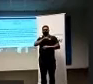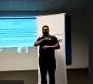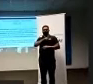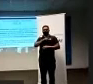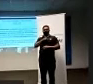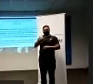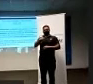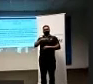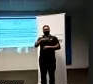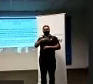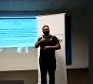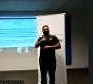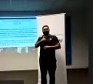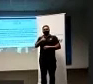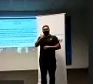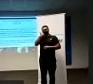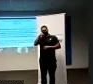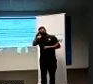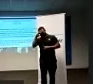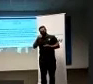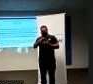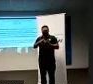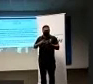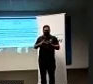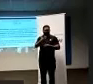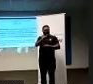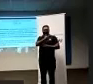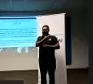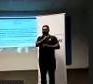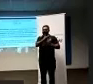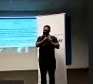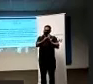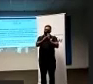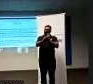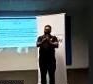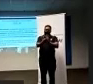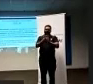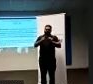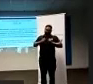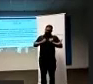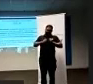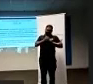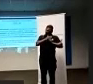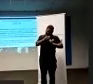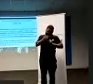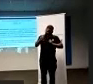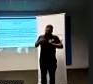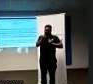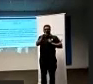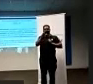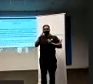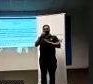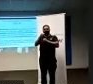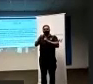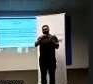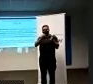por laboratorio o que estén completamente recuperadas y hayan finalizado su periodo de aislamiento. Se asume que podrá ser